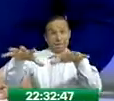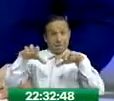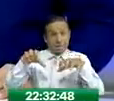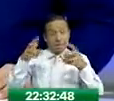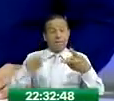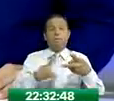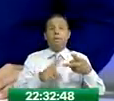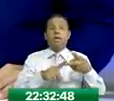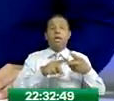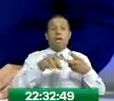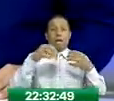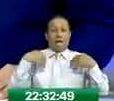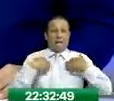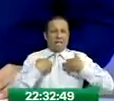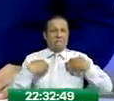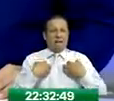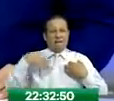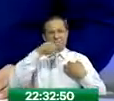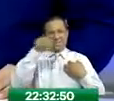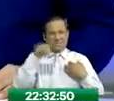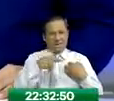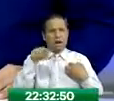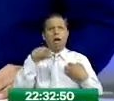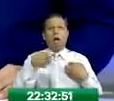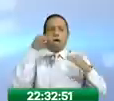para los ecuatorianos. Enseguida los detalles.